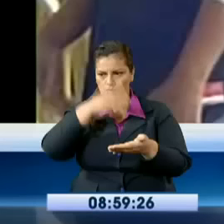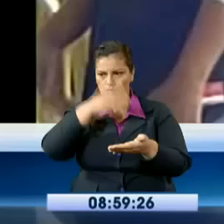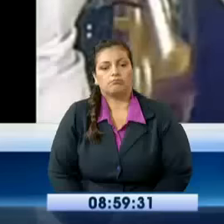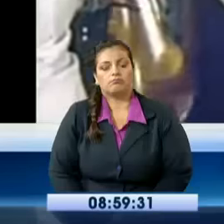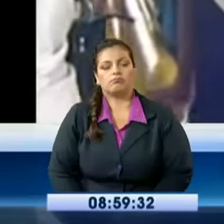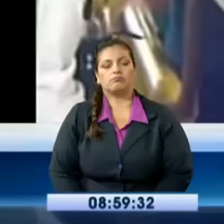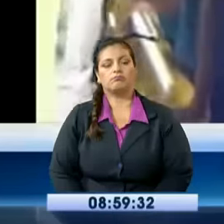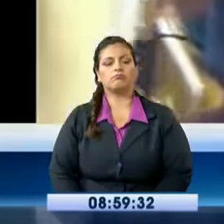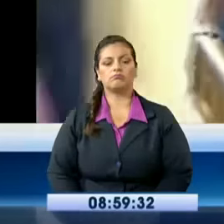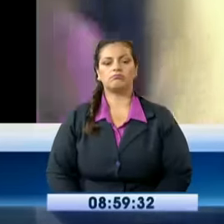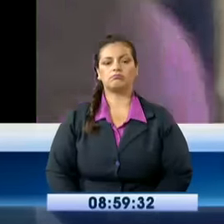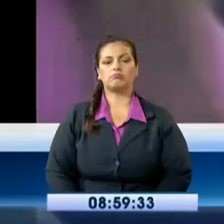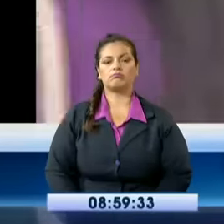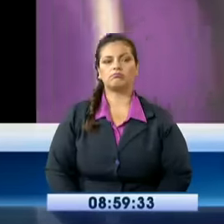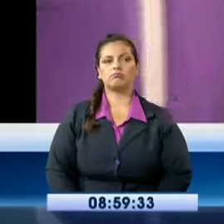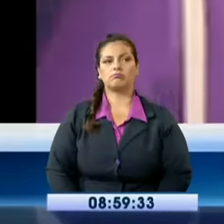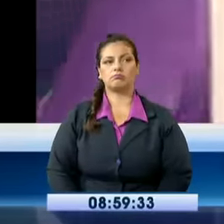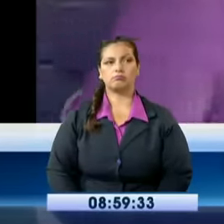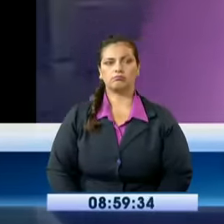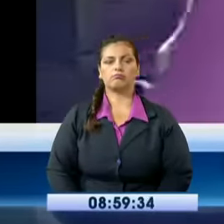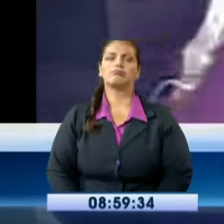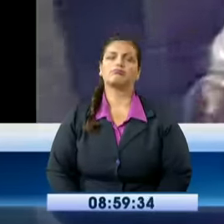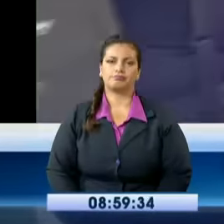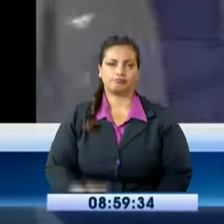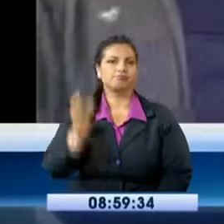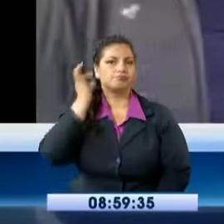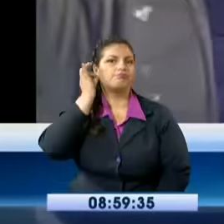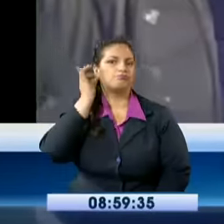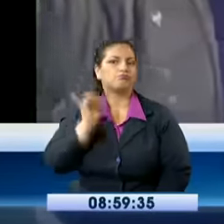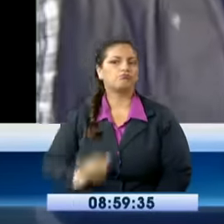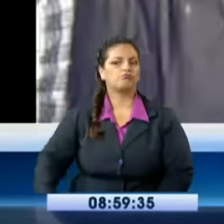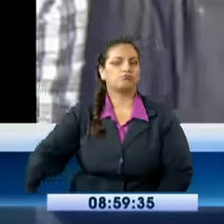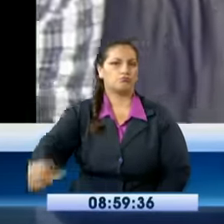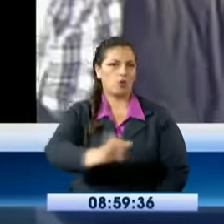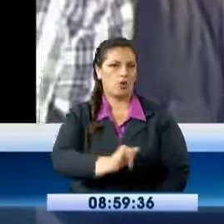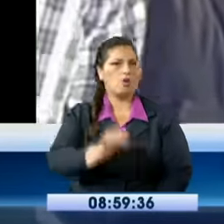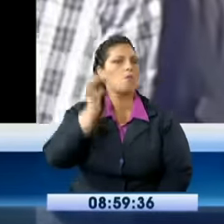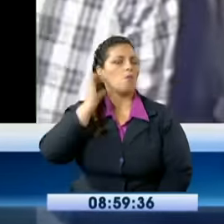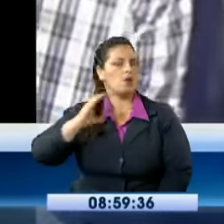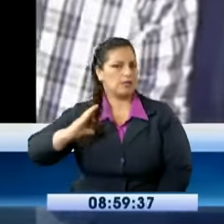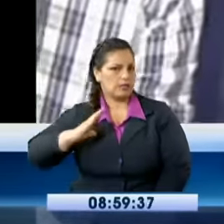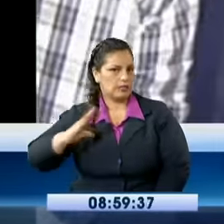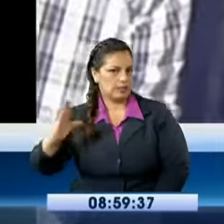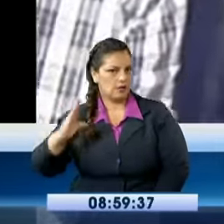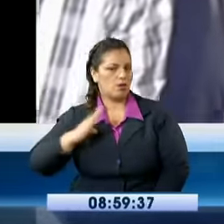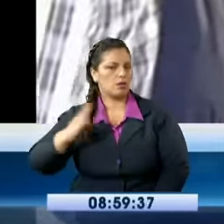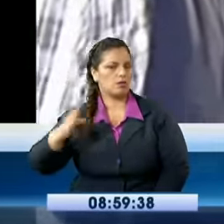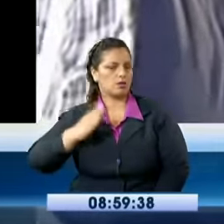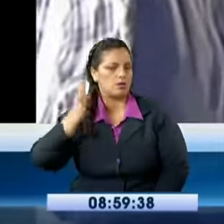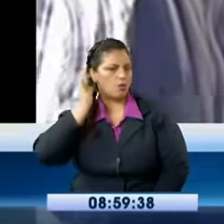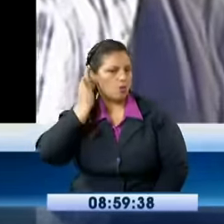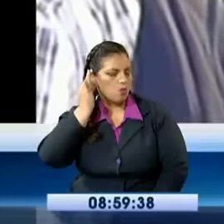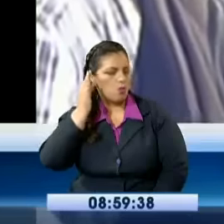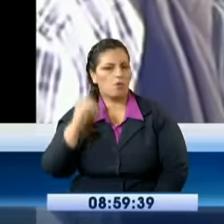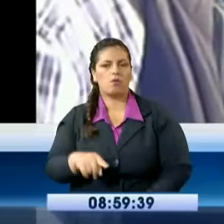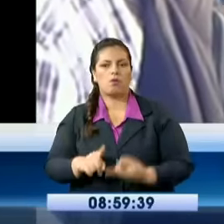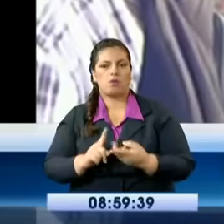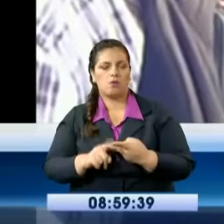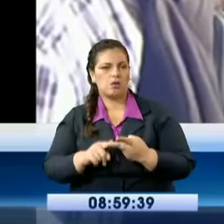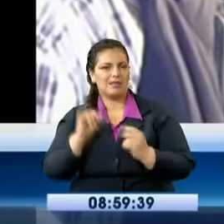elemental que tienen las señoritas, las damas, las señoras, niños, niñas, personas con discapacidad. Así